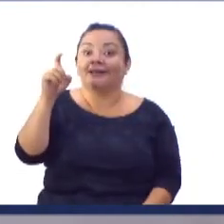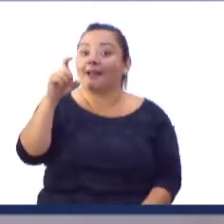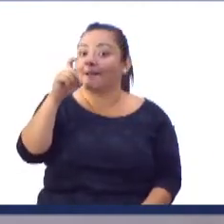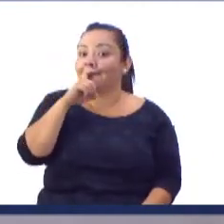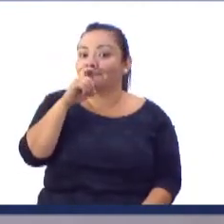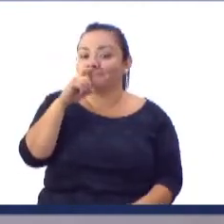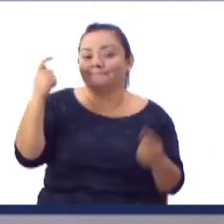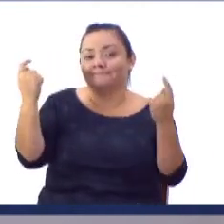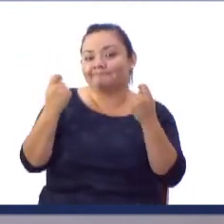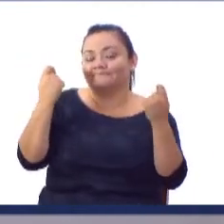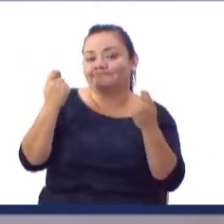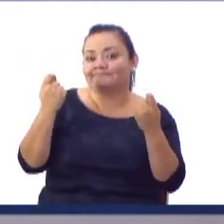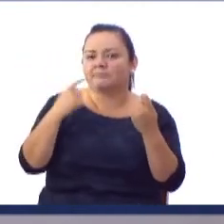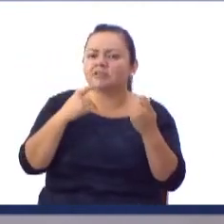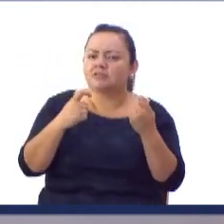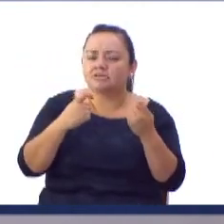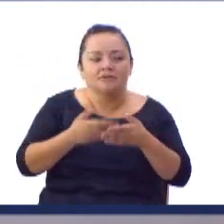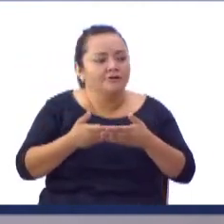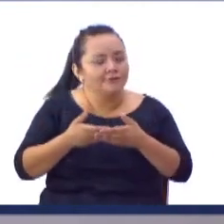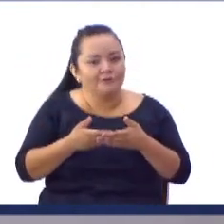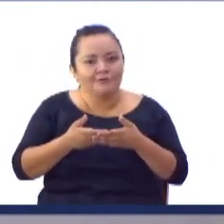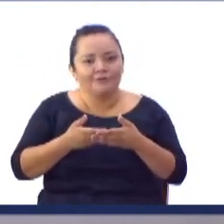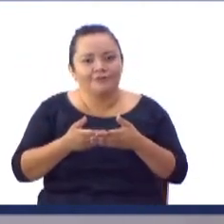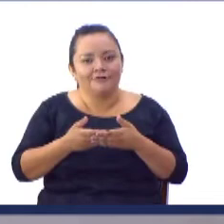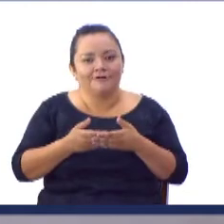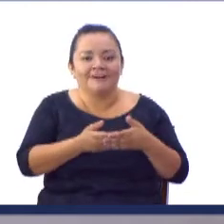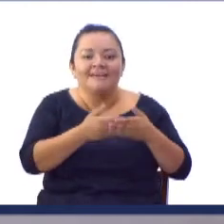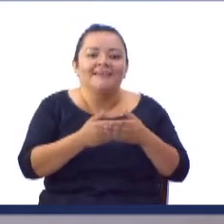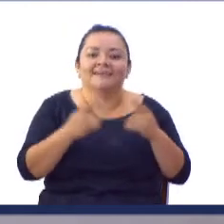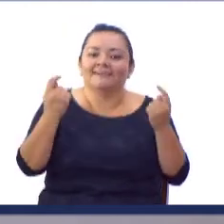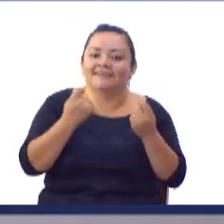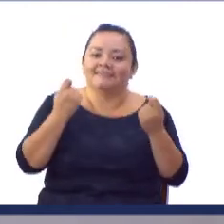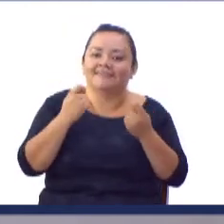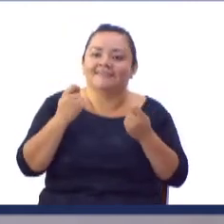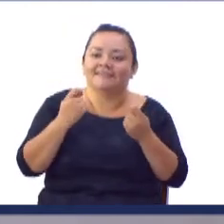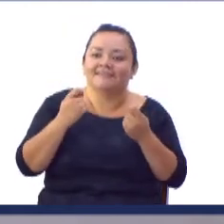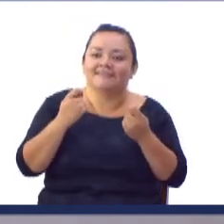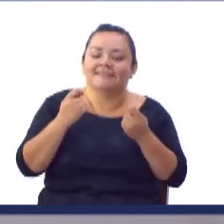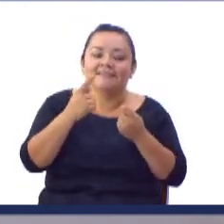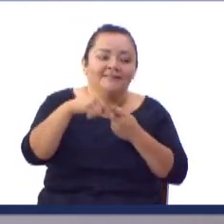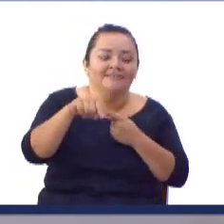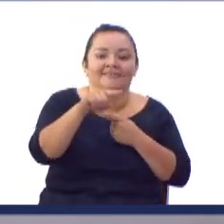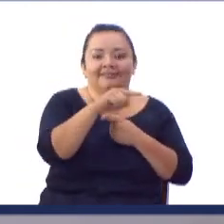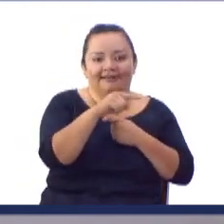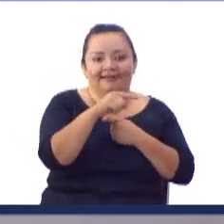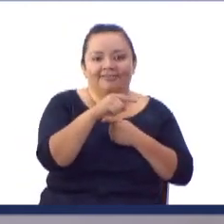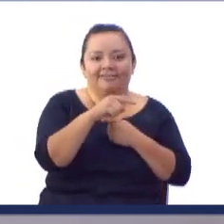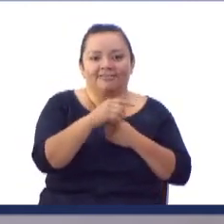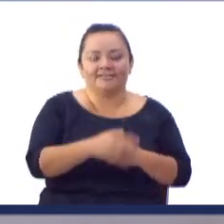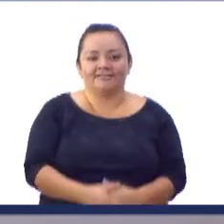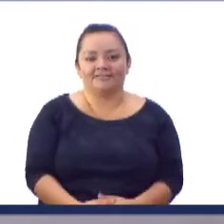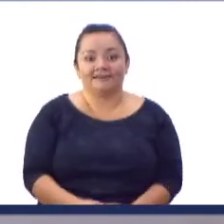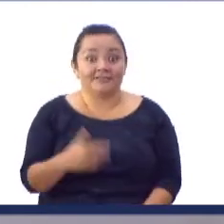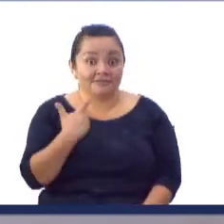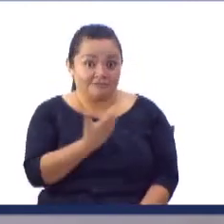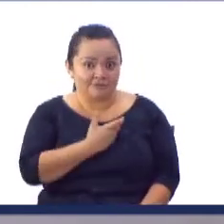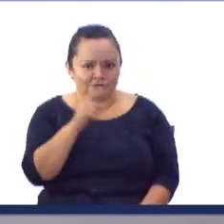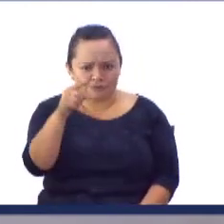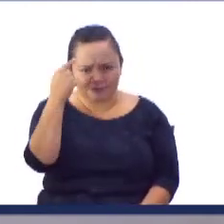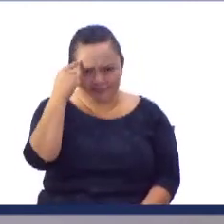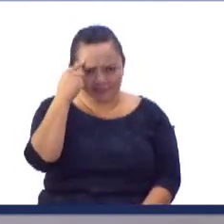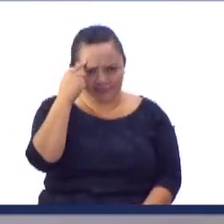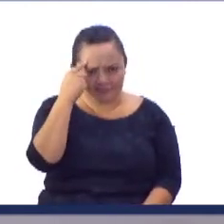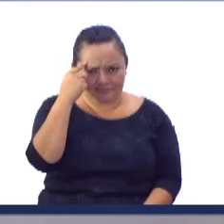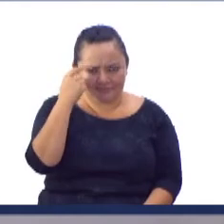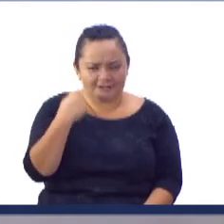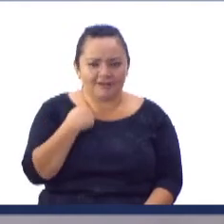se glorificó en el hijo y el hijo dice que en quién se va glorificar en nosotros usted piensa que